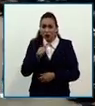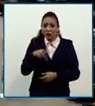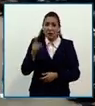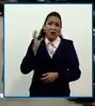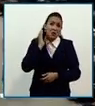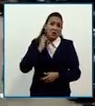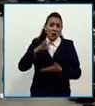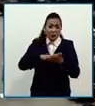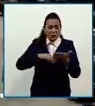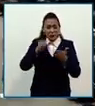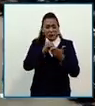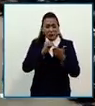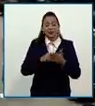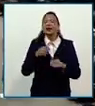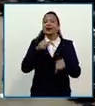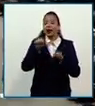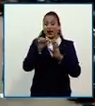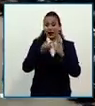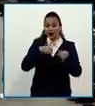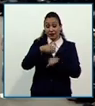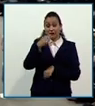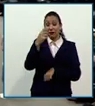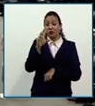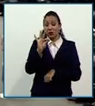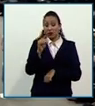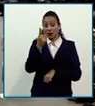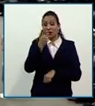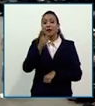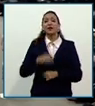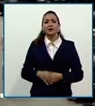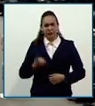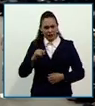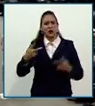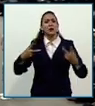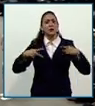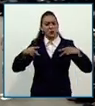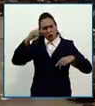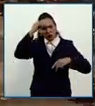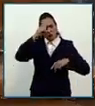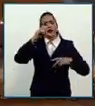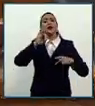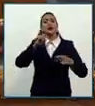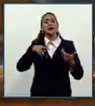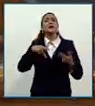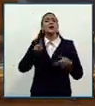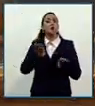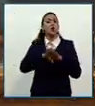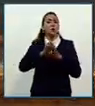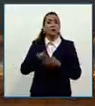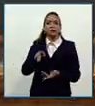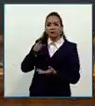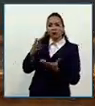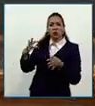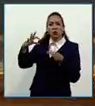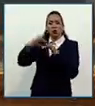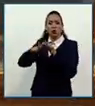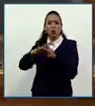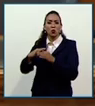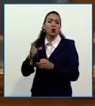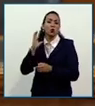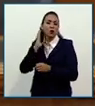artículo 41 indica que el pueblo ejerce su soberanía por medio de los poderes de la Unión, sin contravenir el Pacto